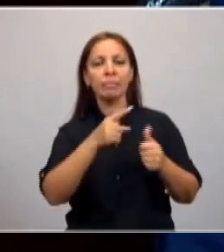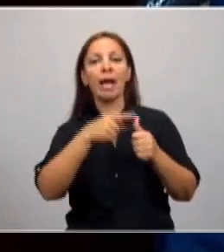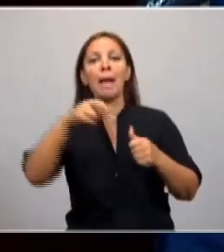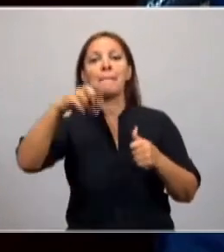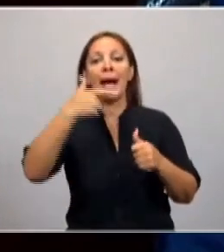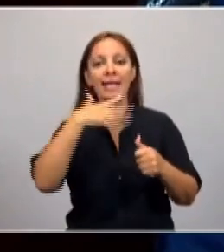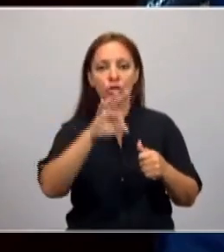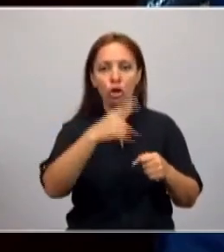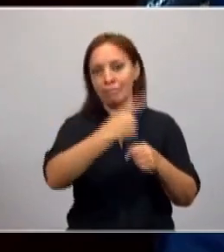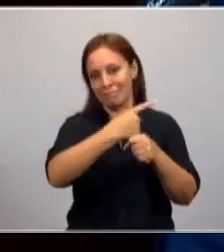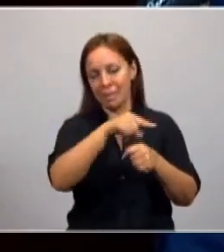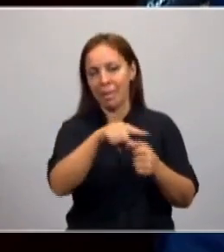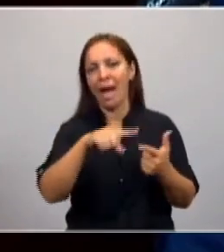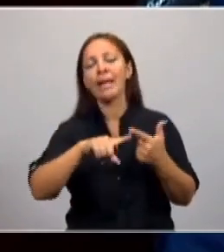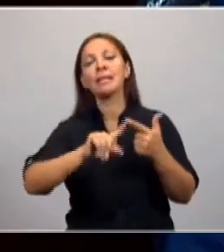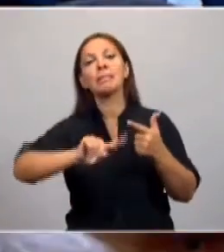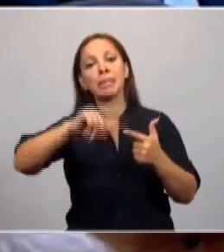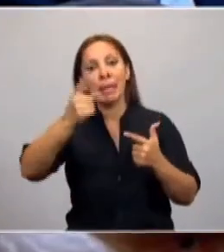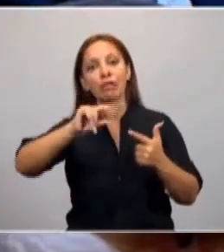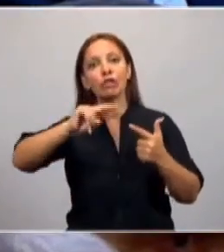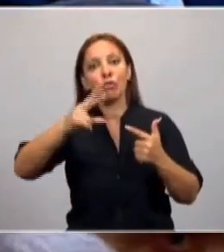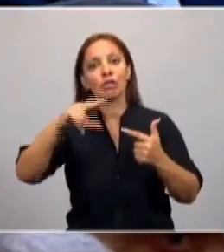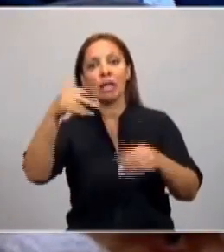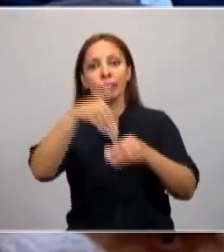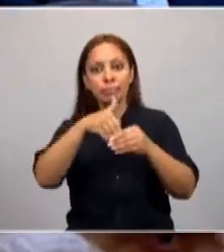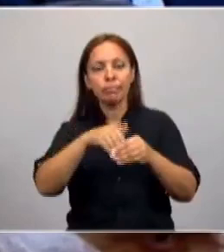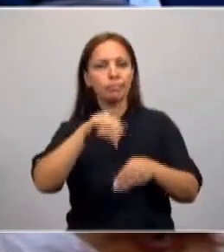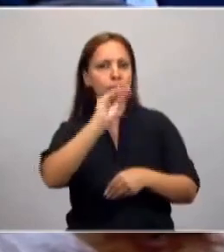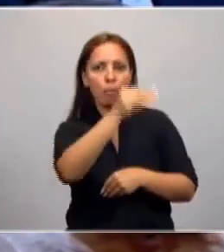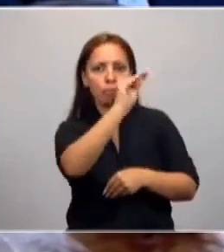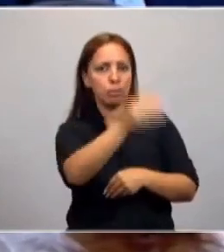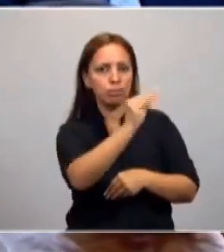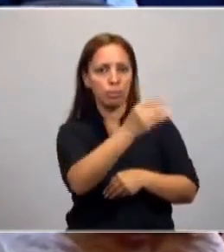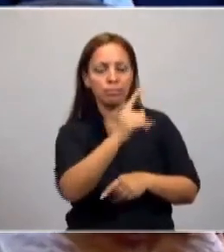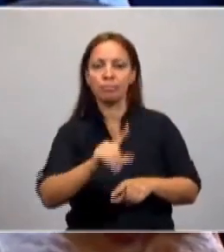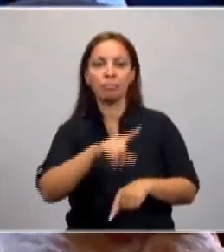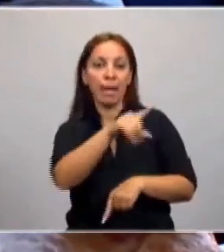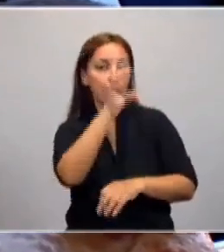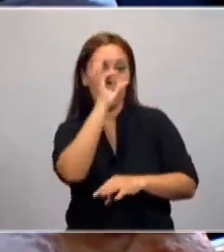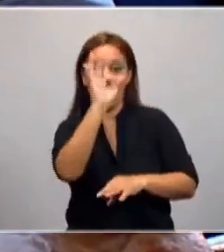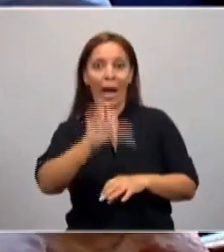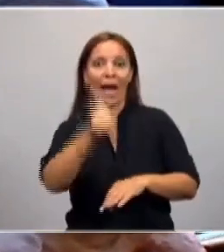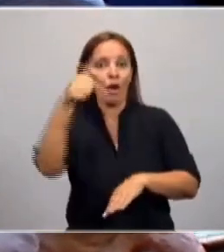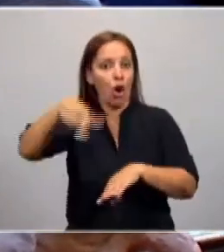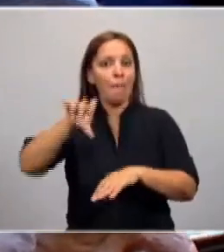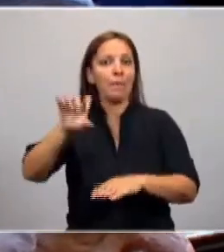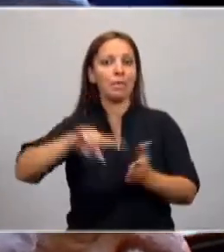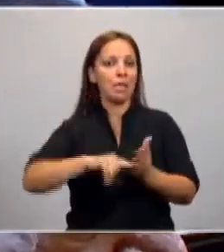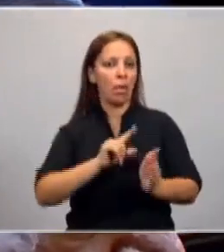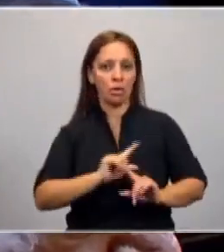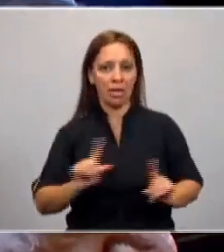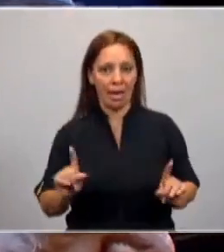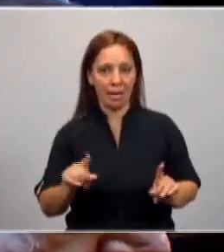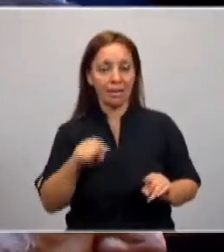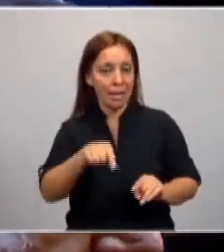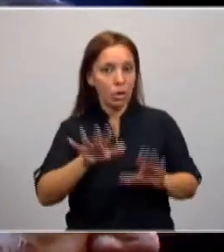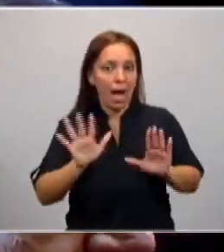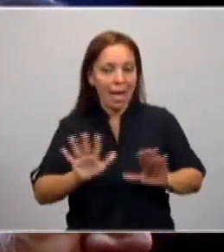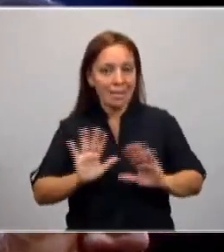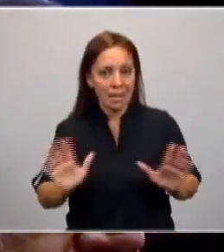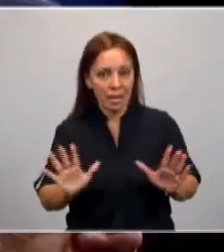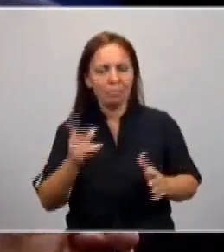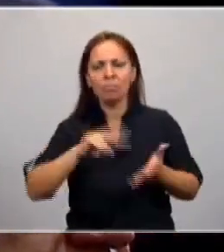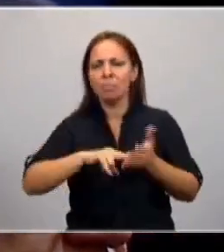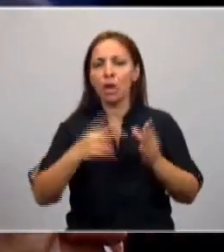En rigor, en ninguna provincia argentina ganó el candidato a gobernador de La Libertad Avanza. Esto es un hecho, pero implica que